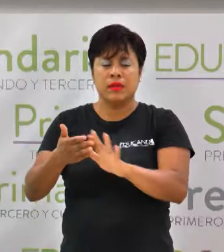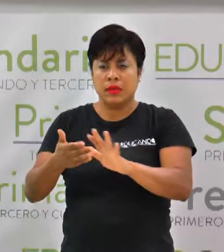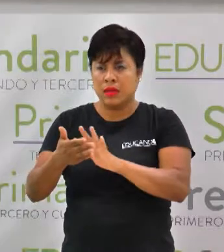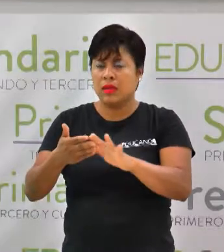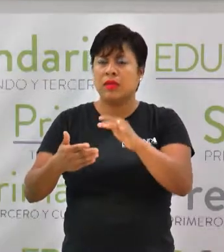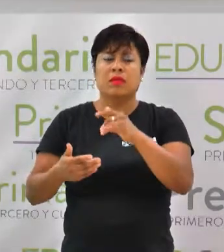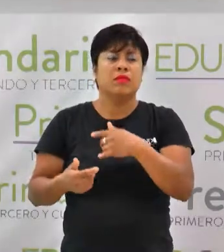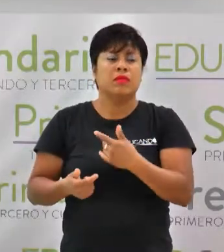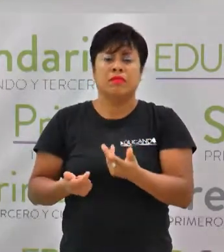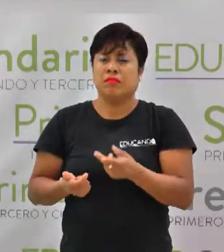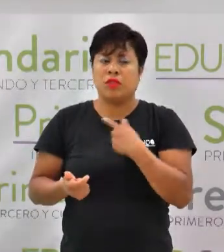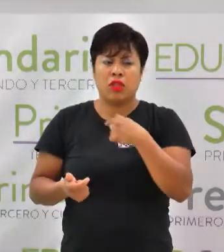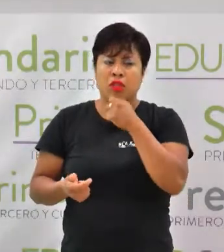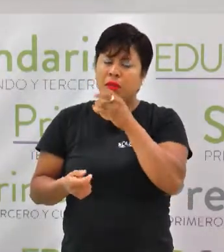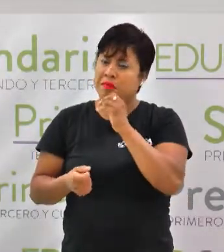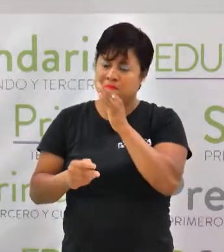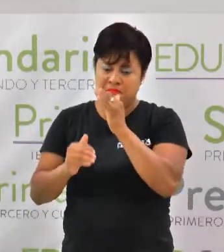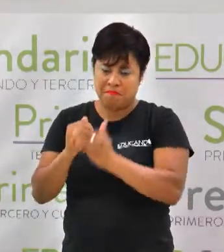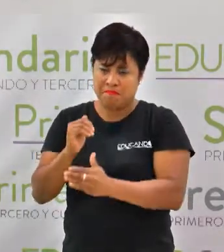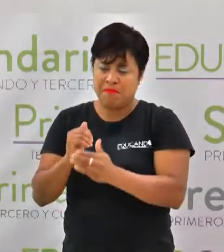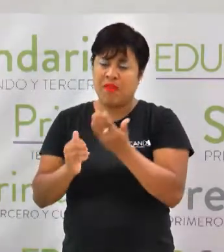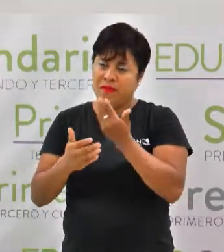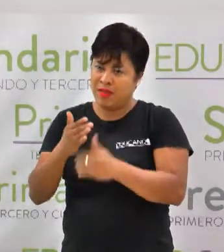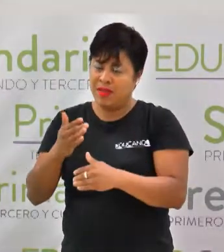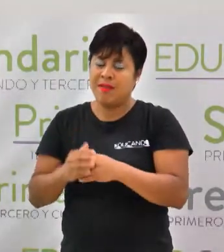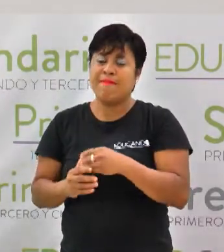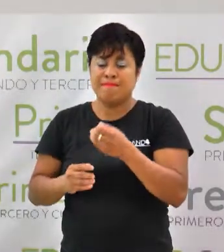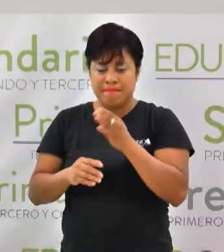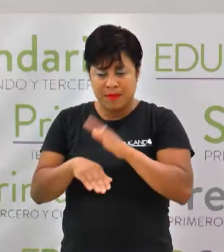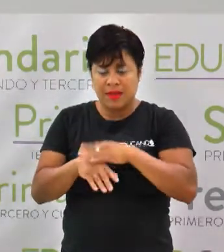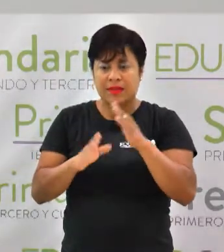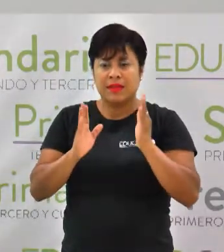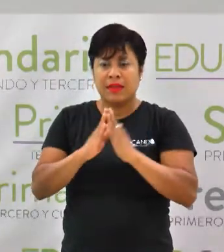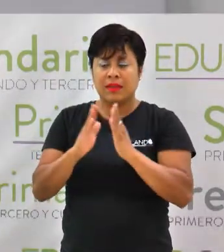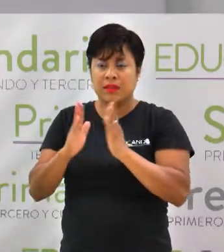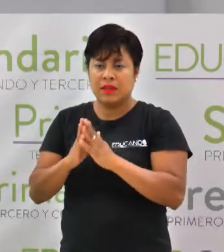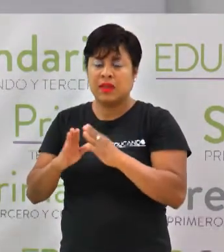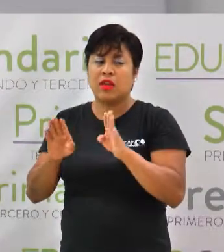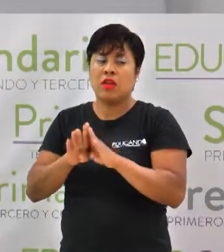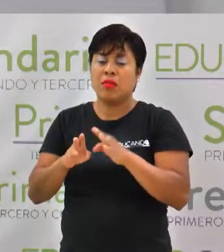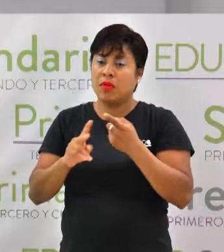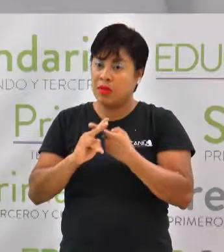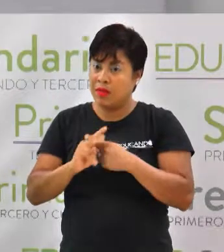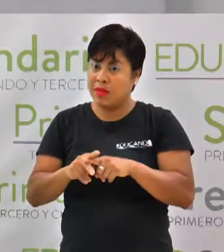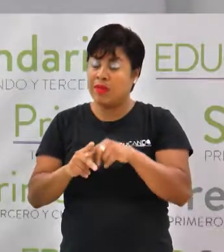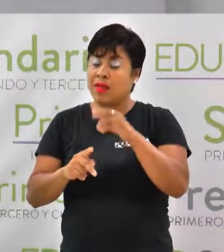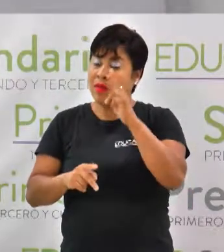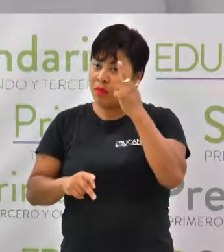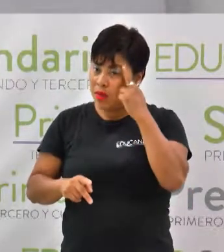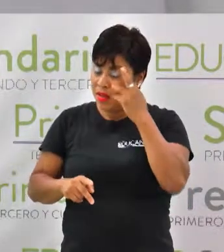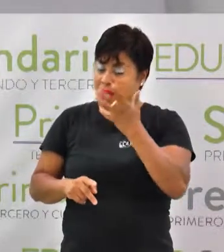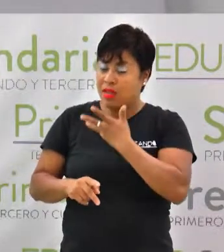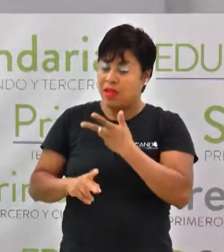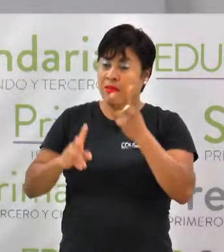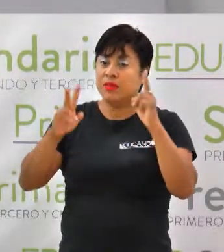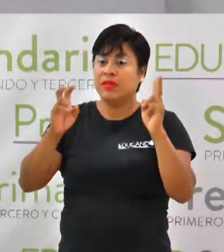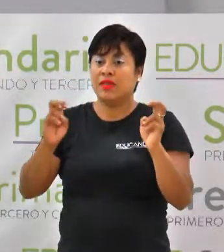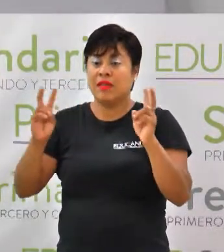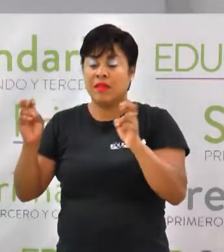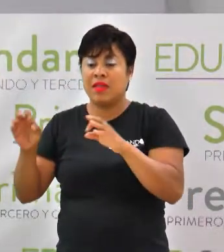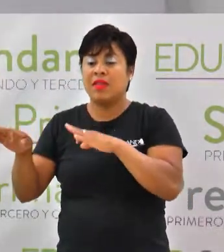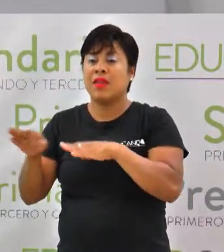leerlo, terminar de leerlo, todavía nos faltó de leer muchas más casas, pero como te comenté al inicio, tenemos un tema que